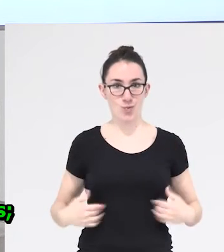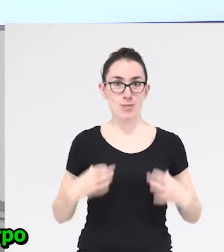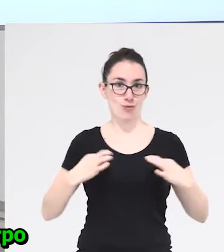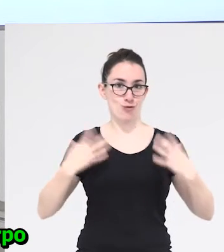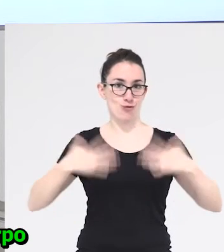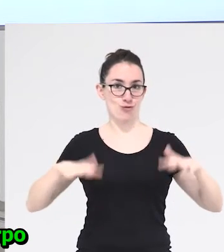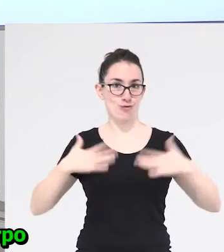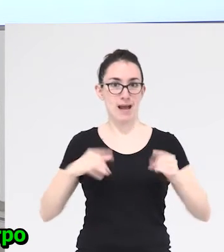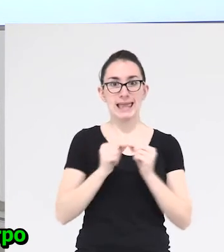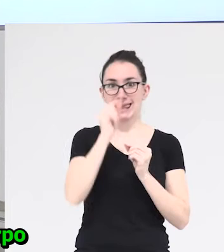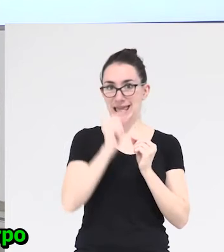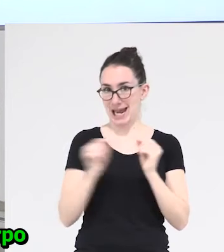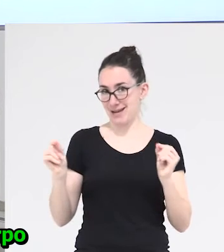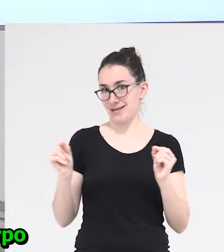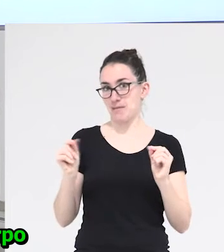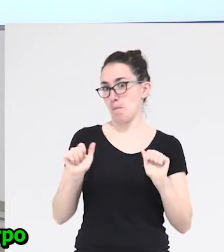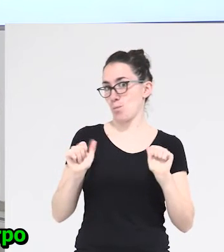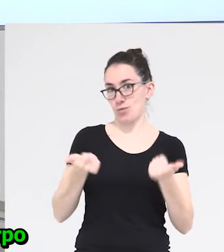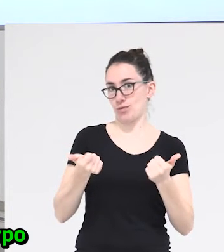y medidas. Entonces